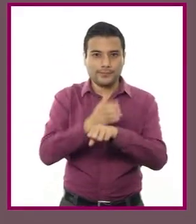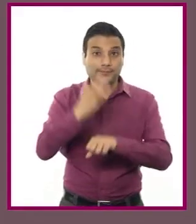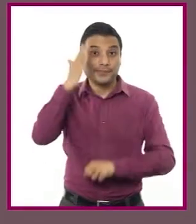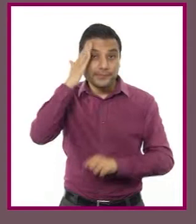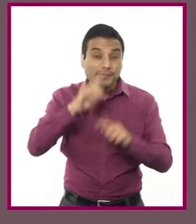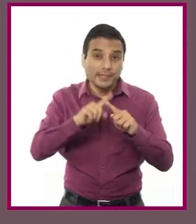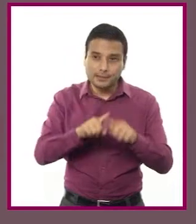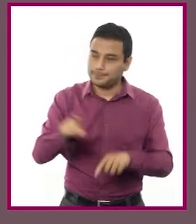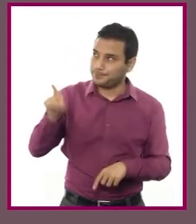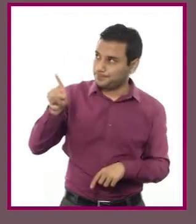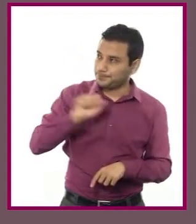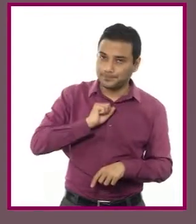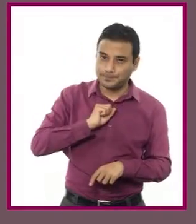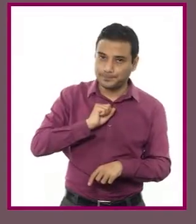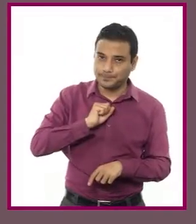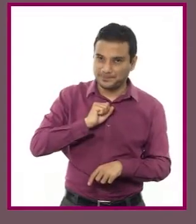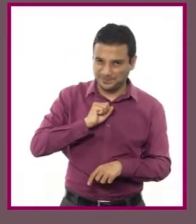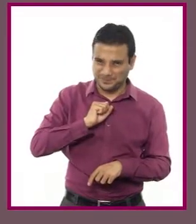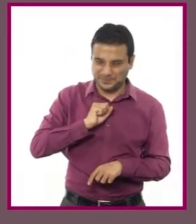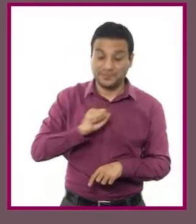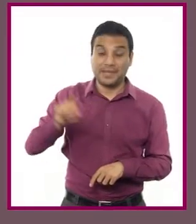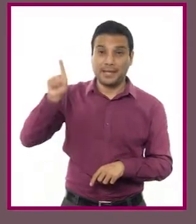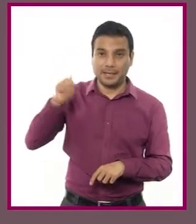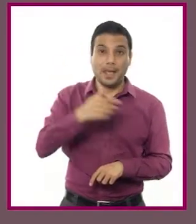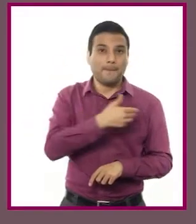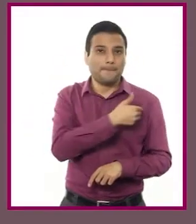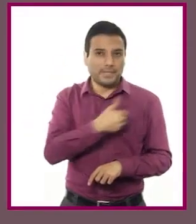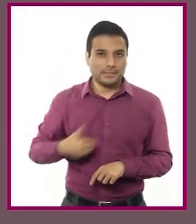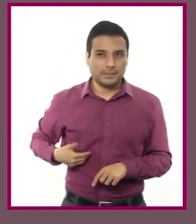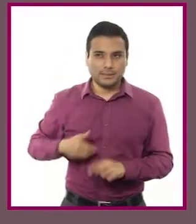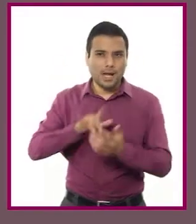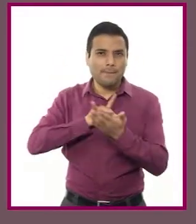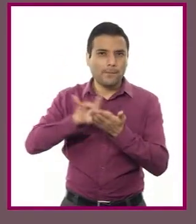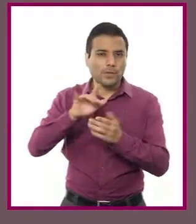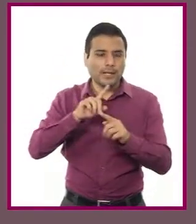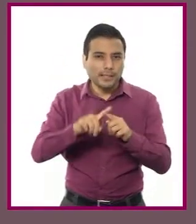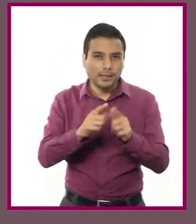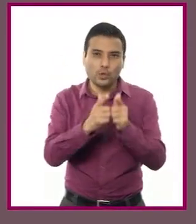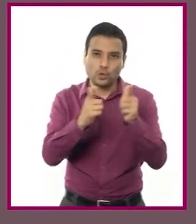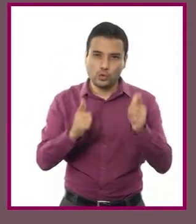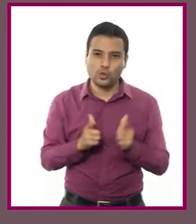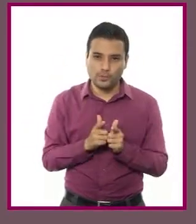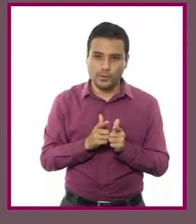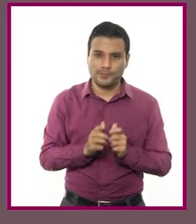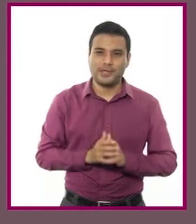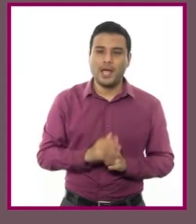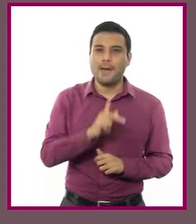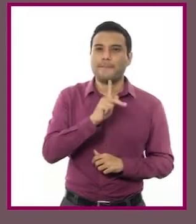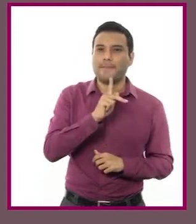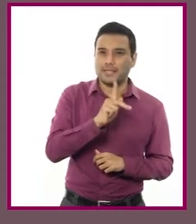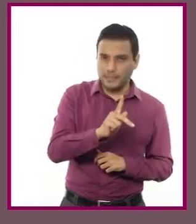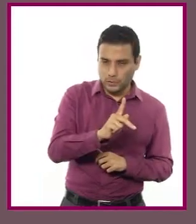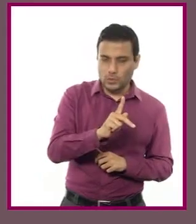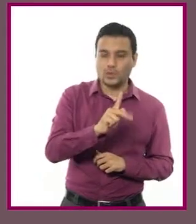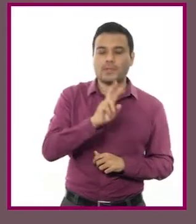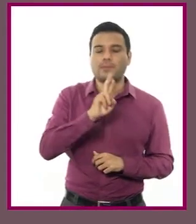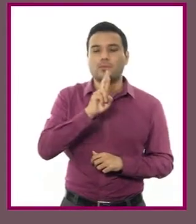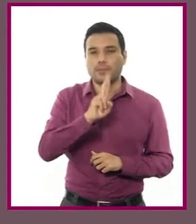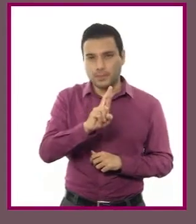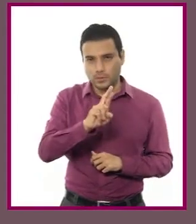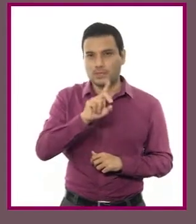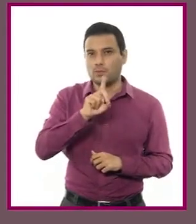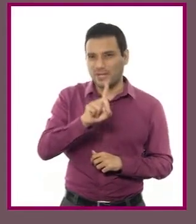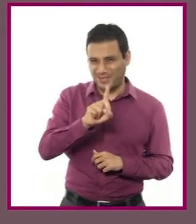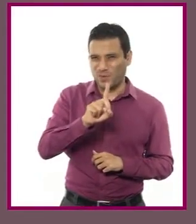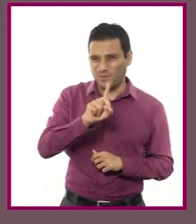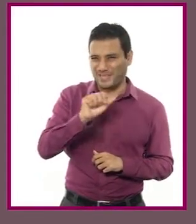Khan. Aunque Daud había sido apoyado por el Partido Democrático Popular de Afganistán, de ideología socialista, pronto